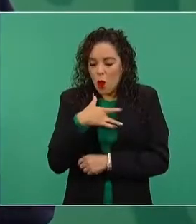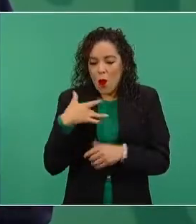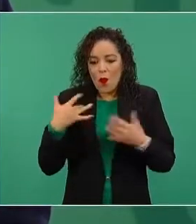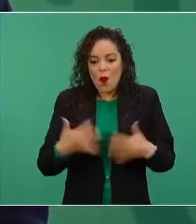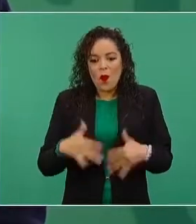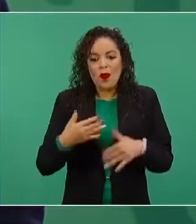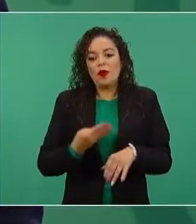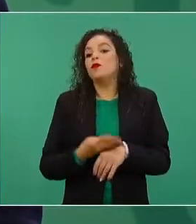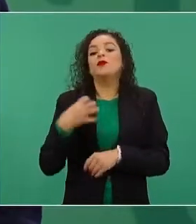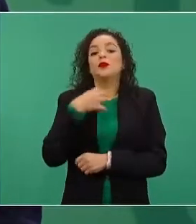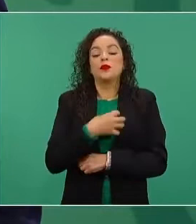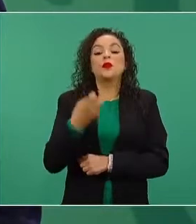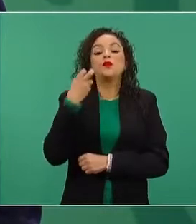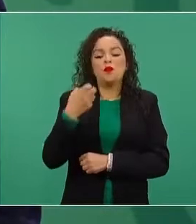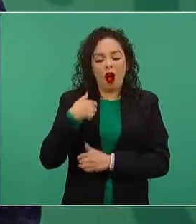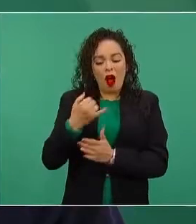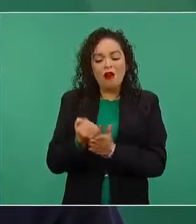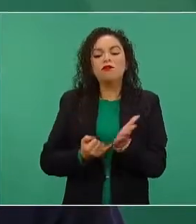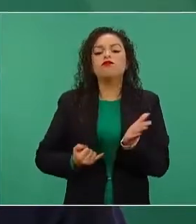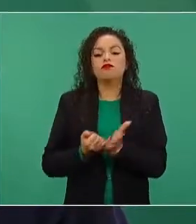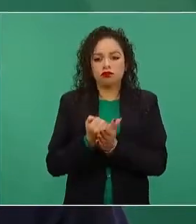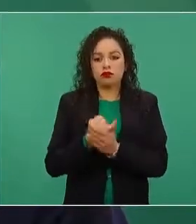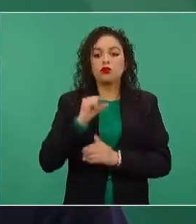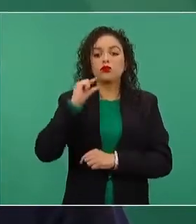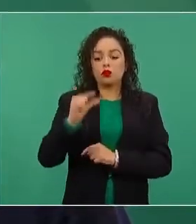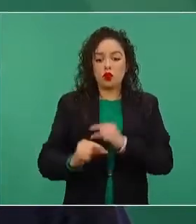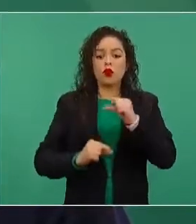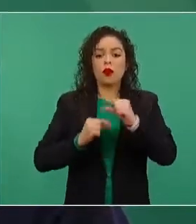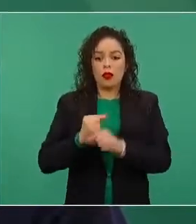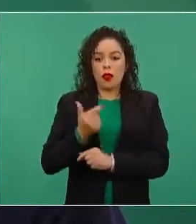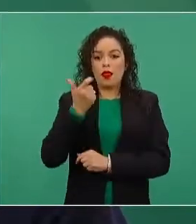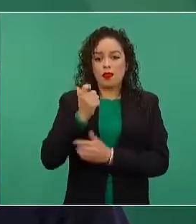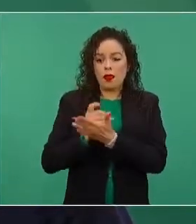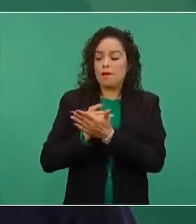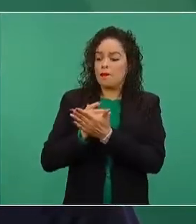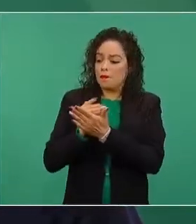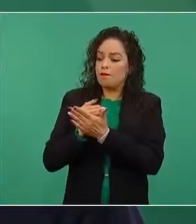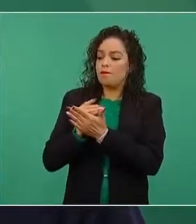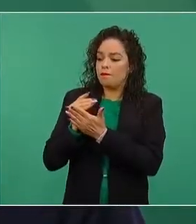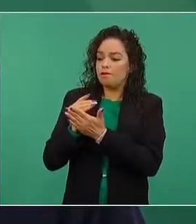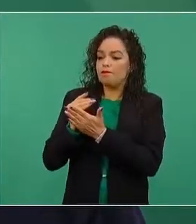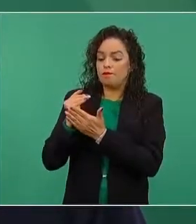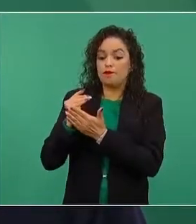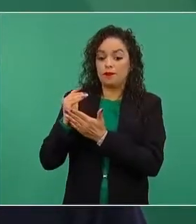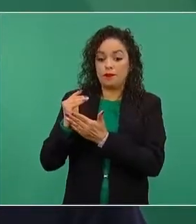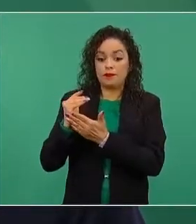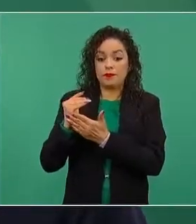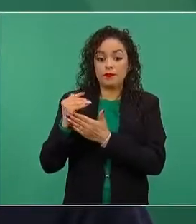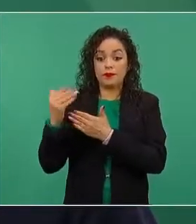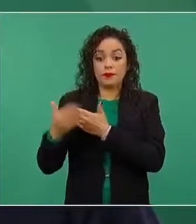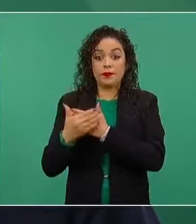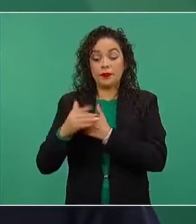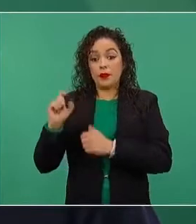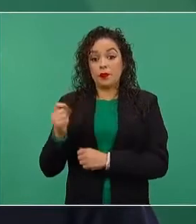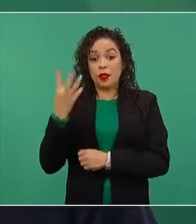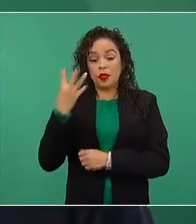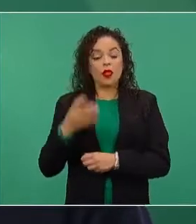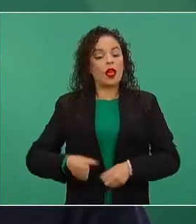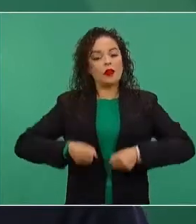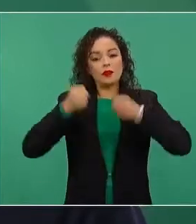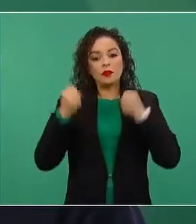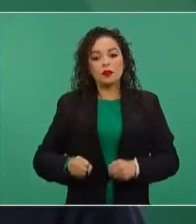tomamos la decisión de ir incrementando para que en el 24 se garantice